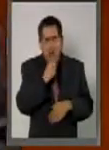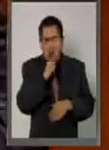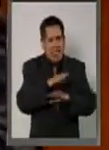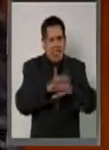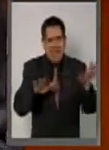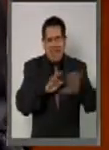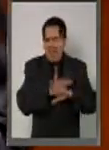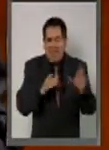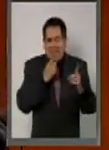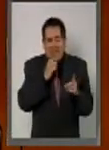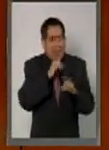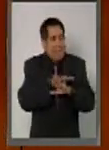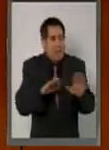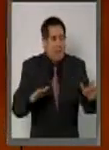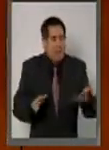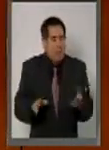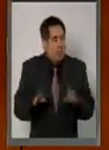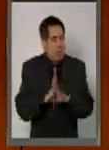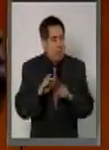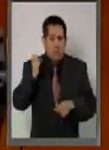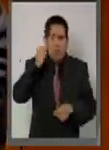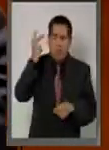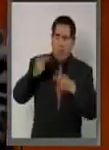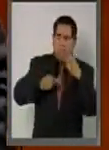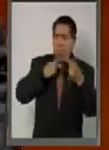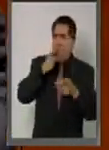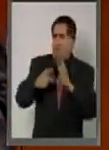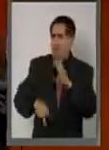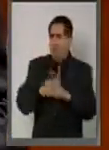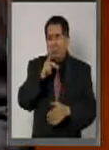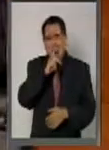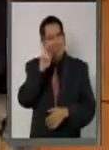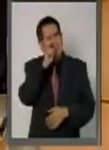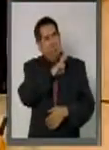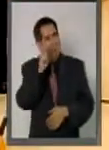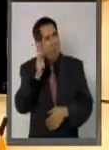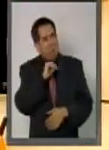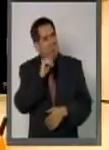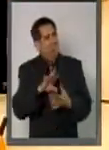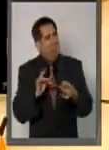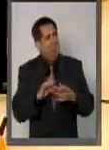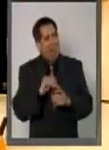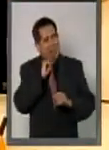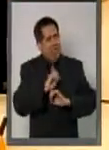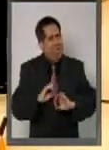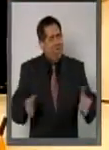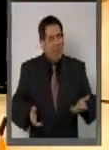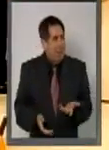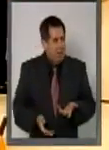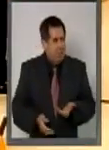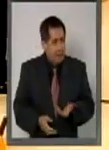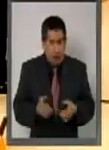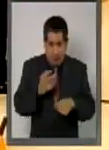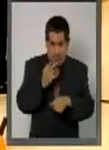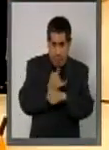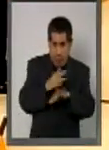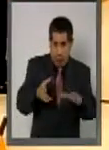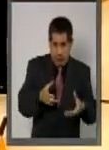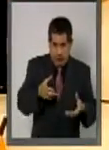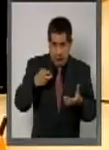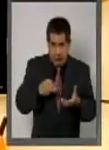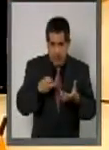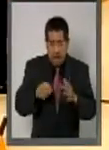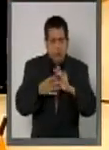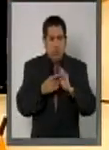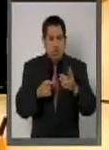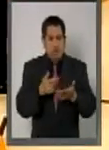nada. Un discurso insulso, vacío, no explicó nada. Y en ese informe, todo